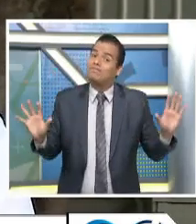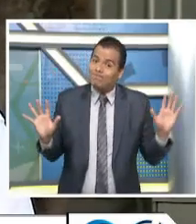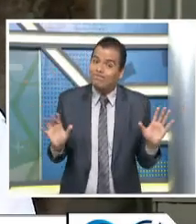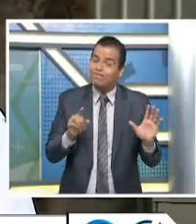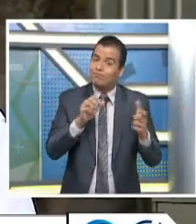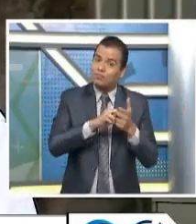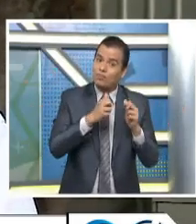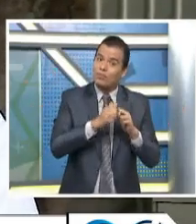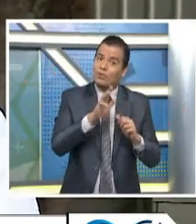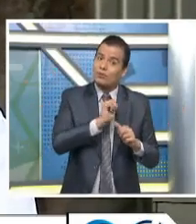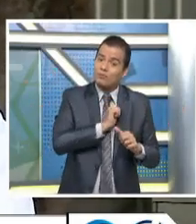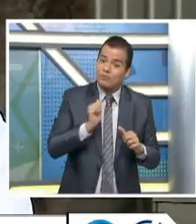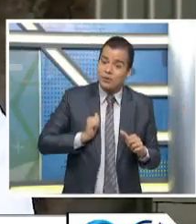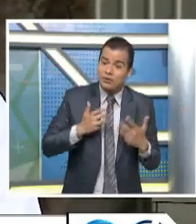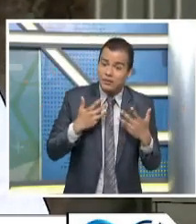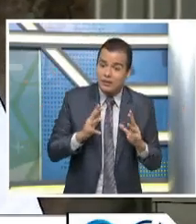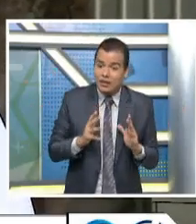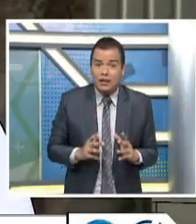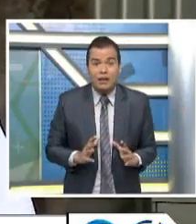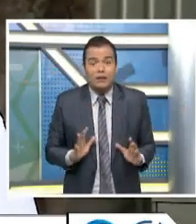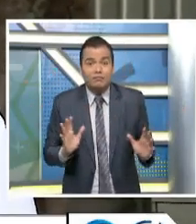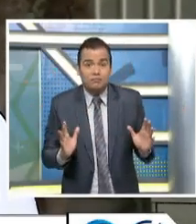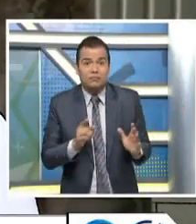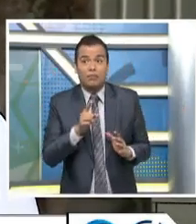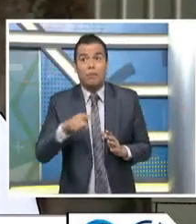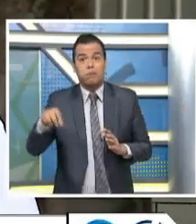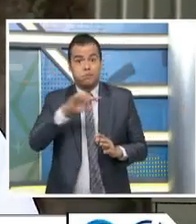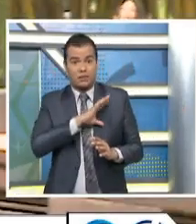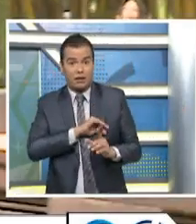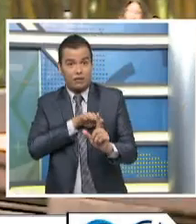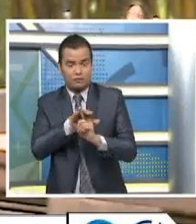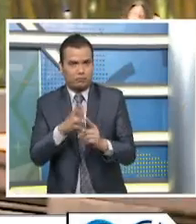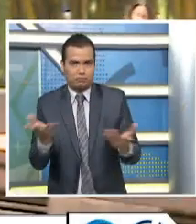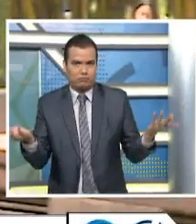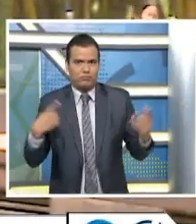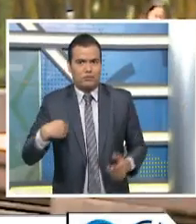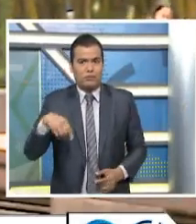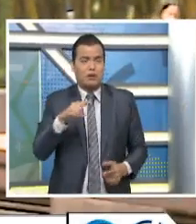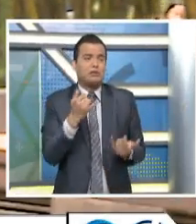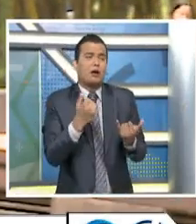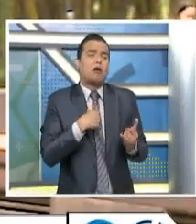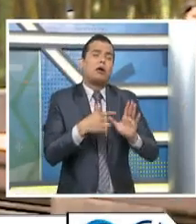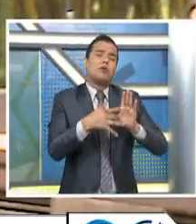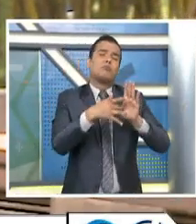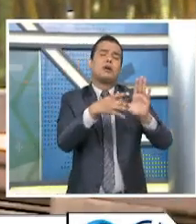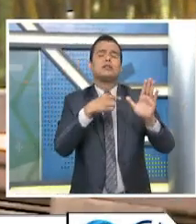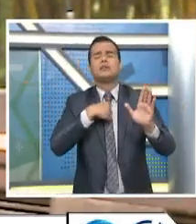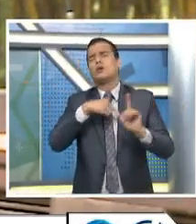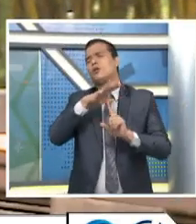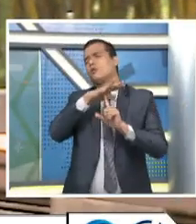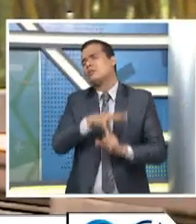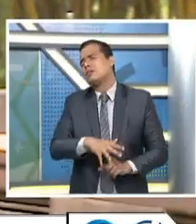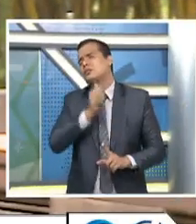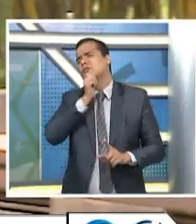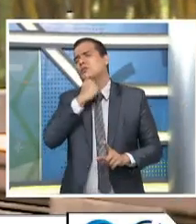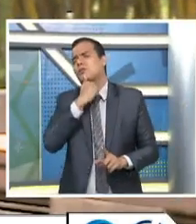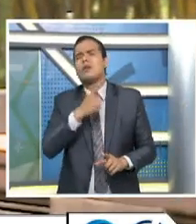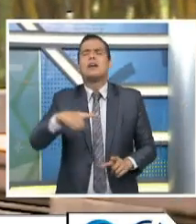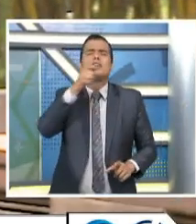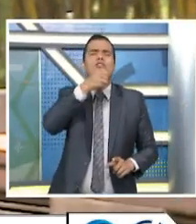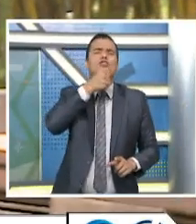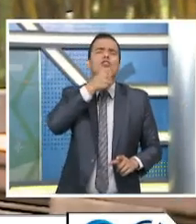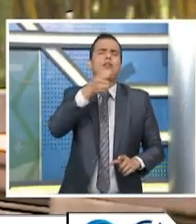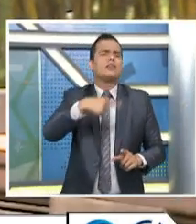problema personal de Jorge Iván no se debería volver un problema de la ciudad. Hoy se victimiza y hace una huelga de hambre diciendo que son los medios de comunicación